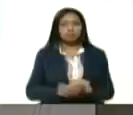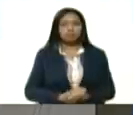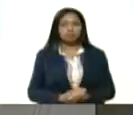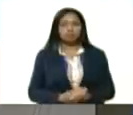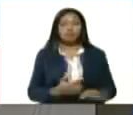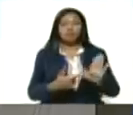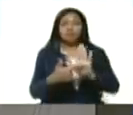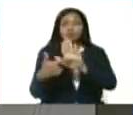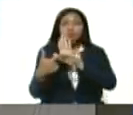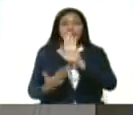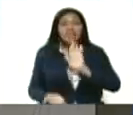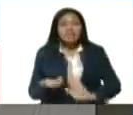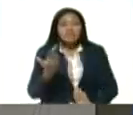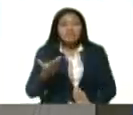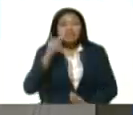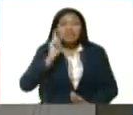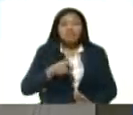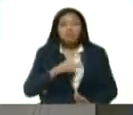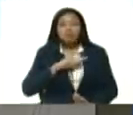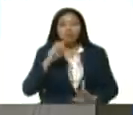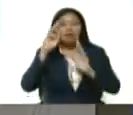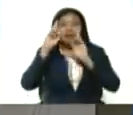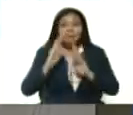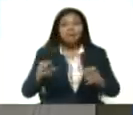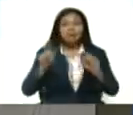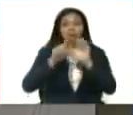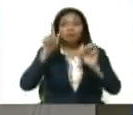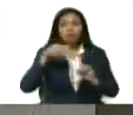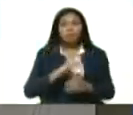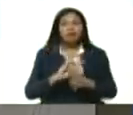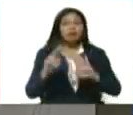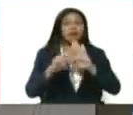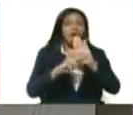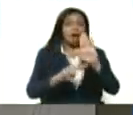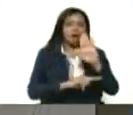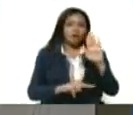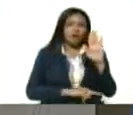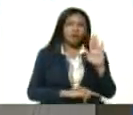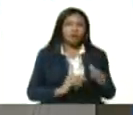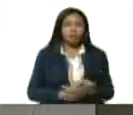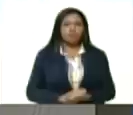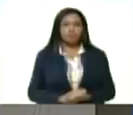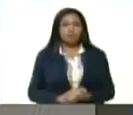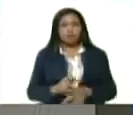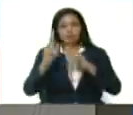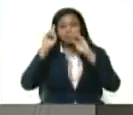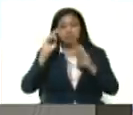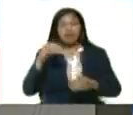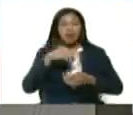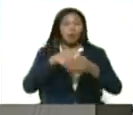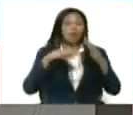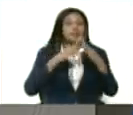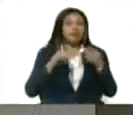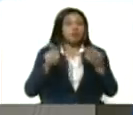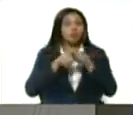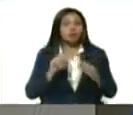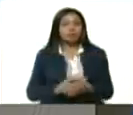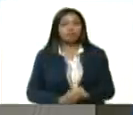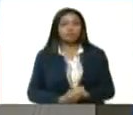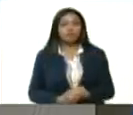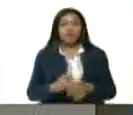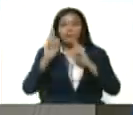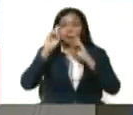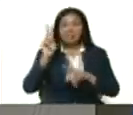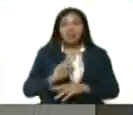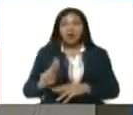resaltar la importancia que tiene respetar las normas, respetar la cuarentena, respetar el uso